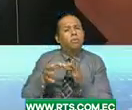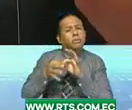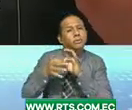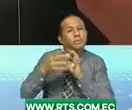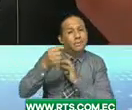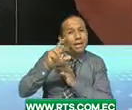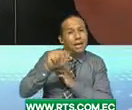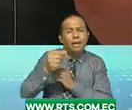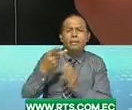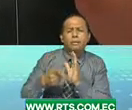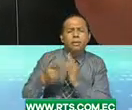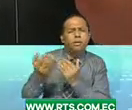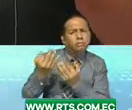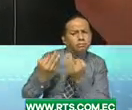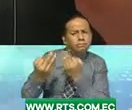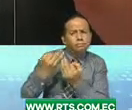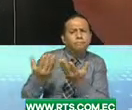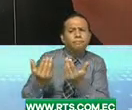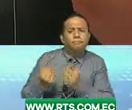Coméntanos.